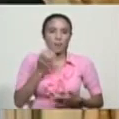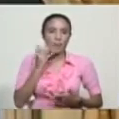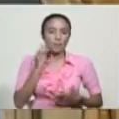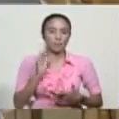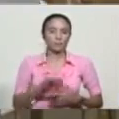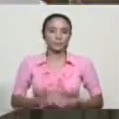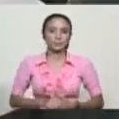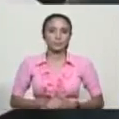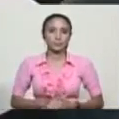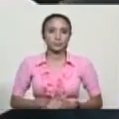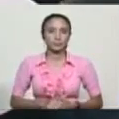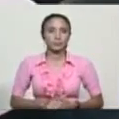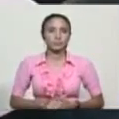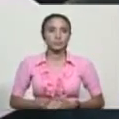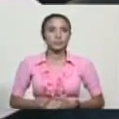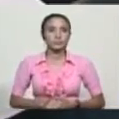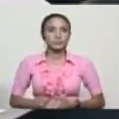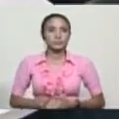más